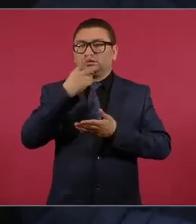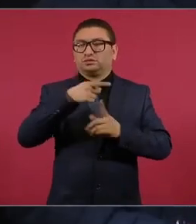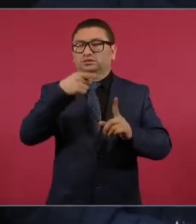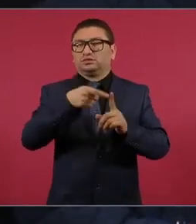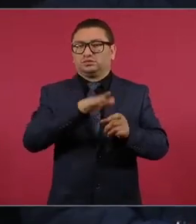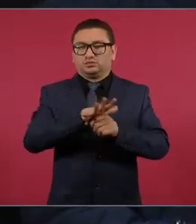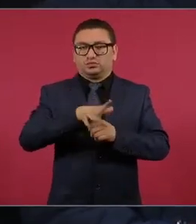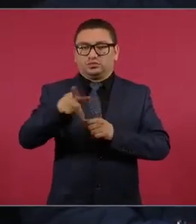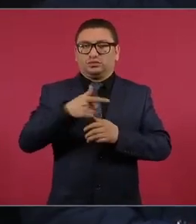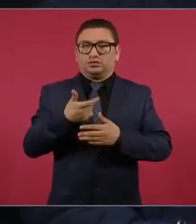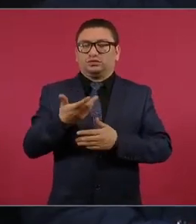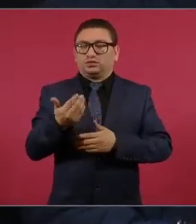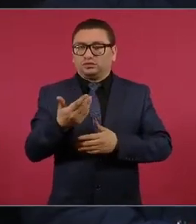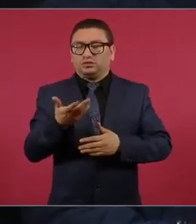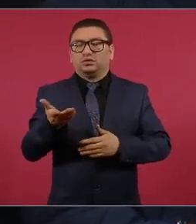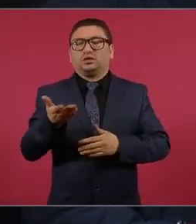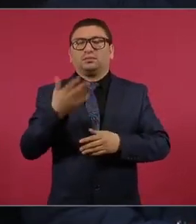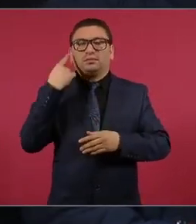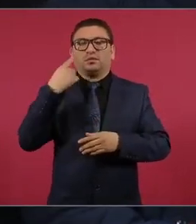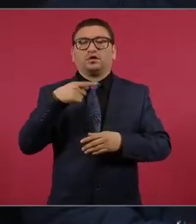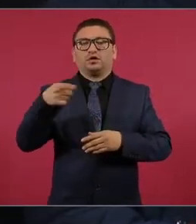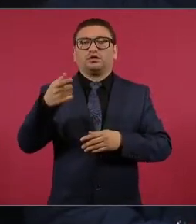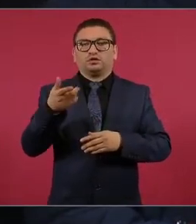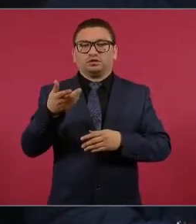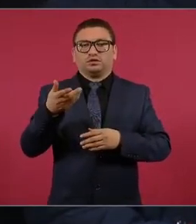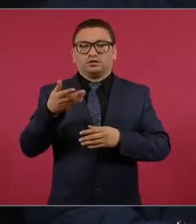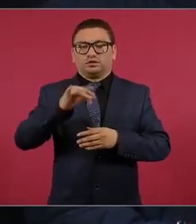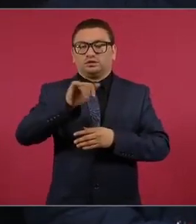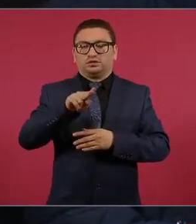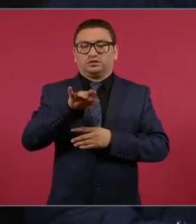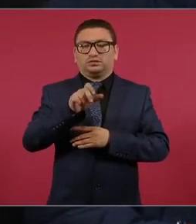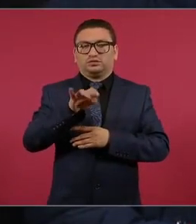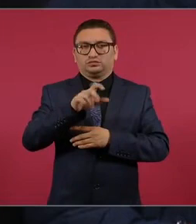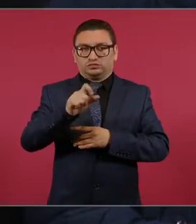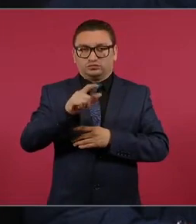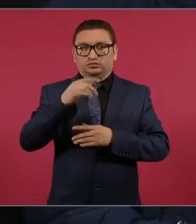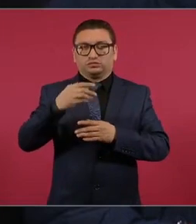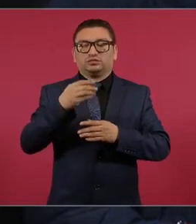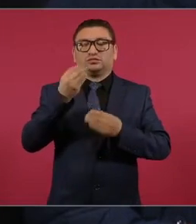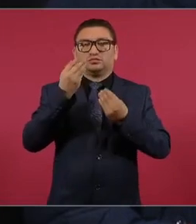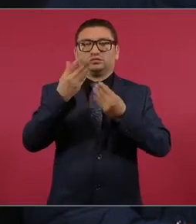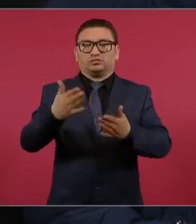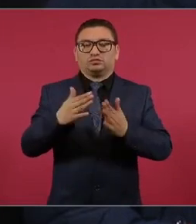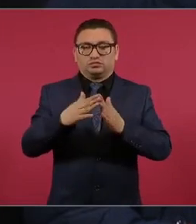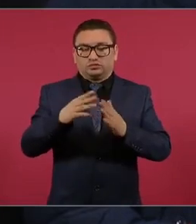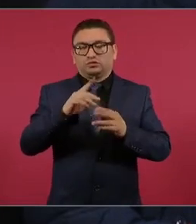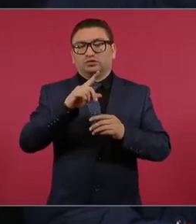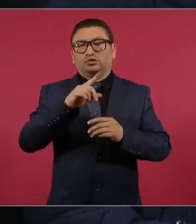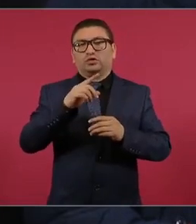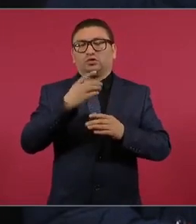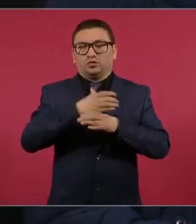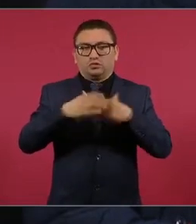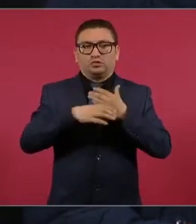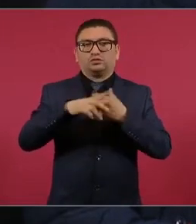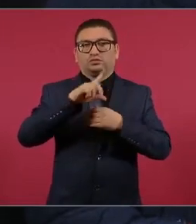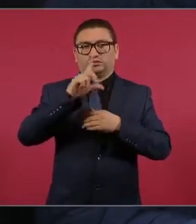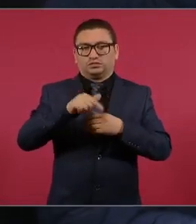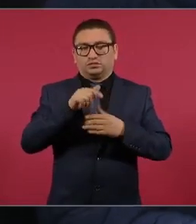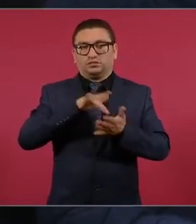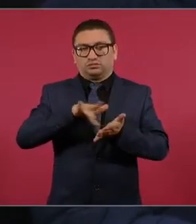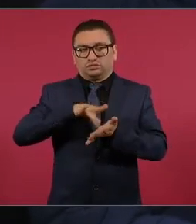objetivo extorsionarlo para que entregara a Jesús Alí un bien inmueble para que este pudiera financiar su